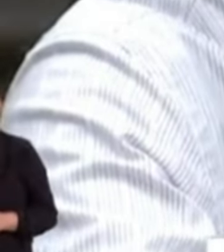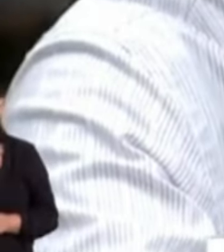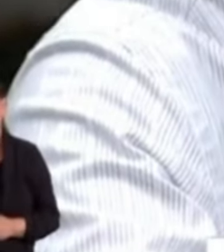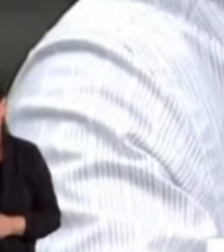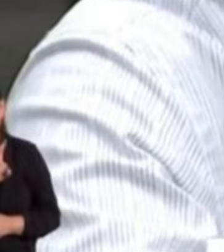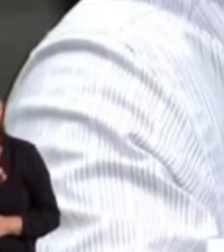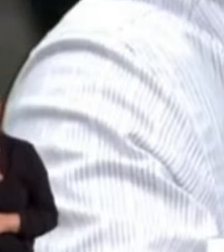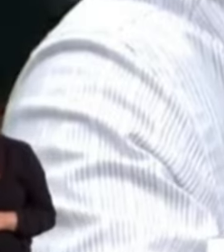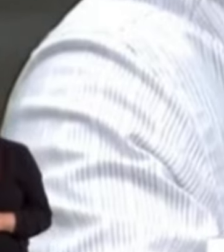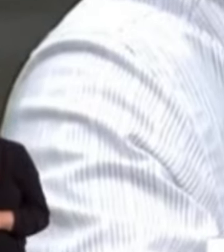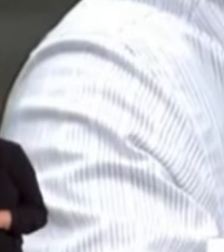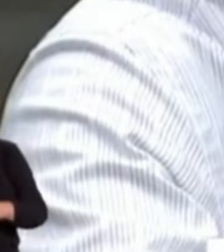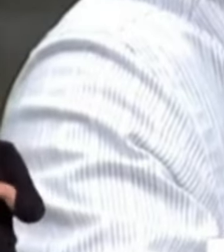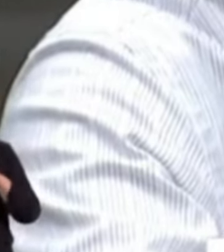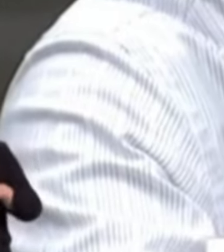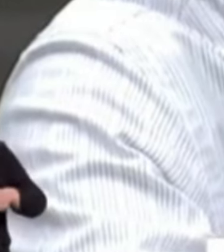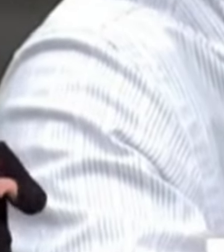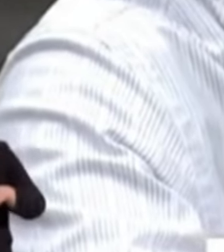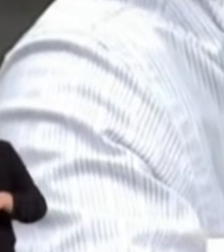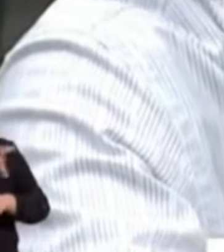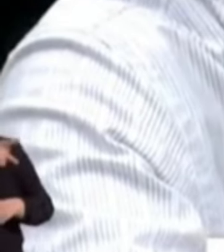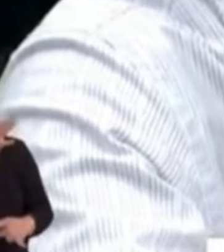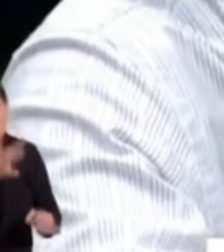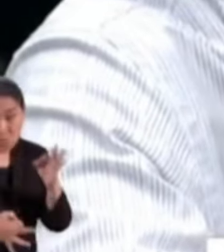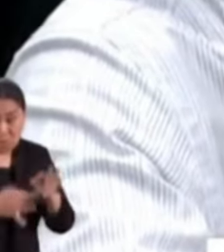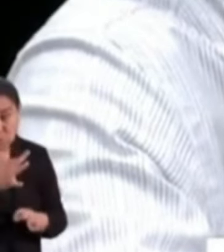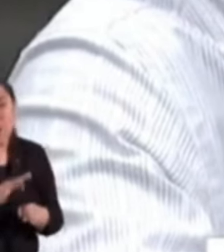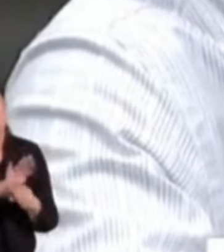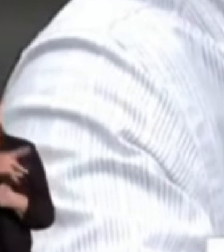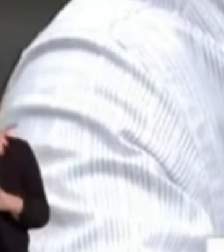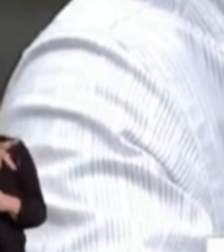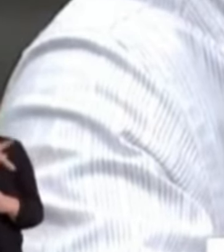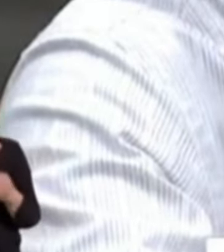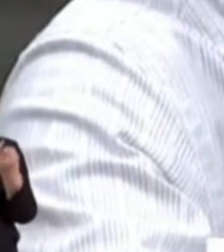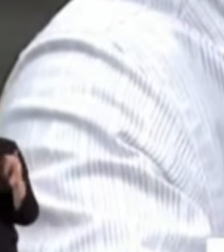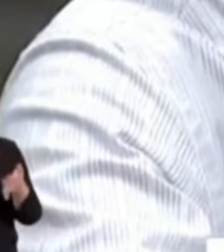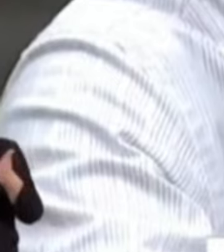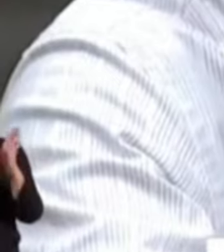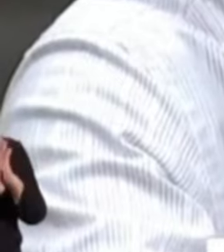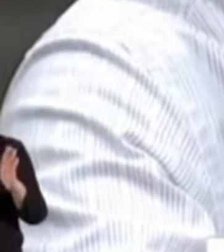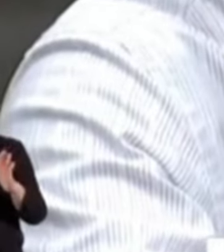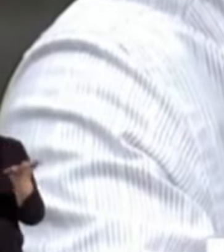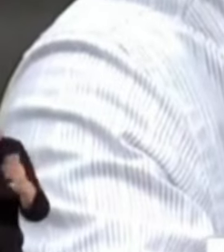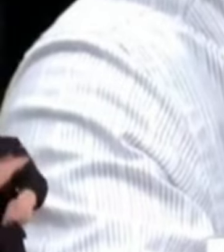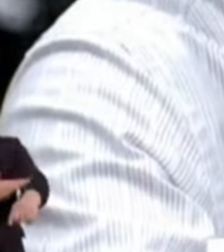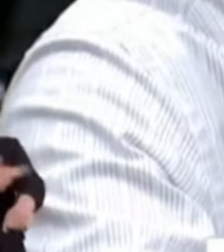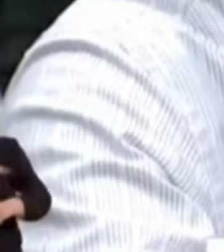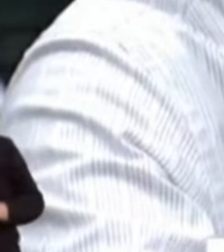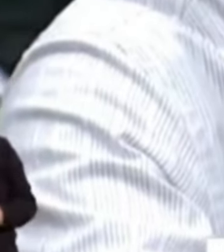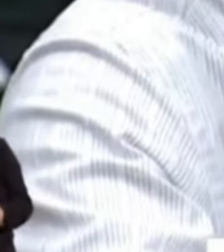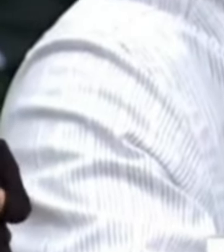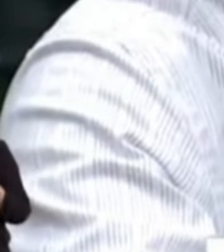las facultades del órgano de administración judicial que contará con independencia técnica y de gestión y será responsable